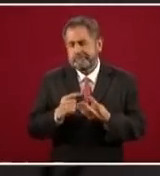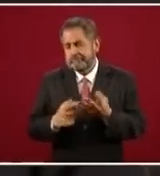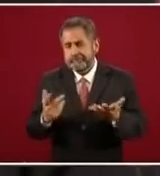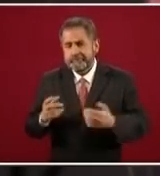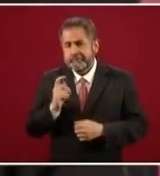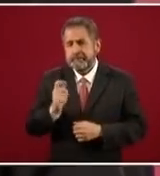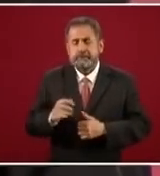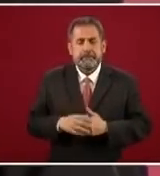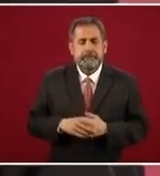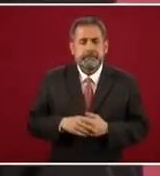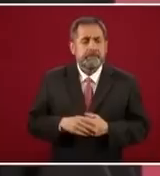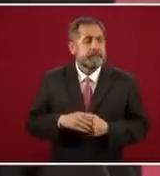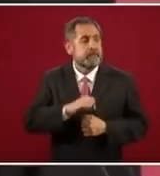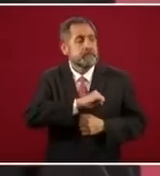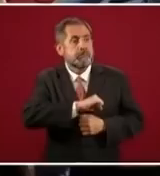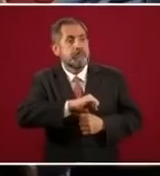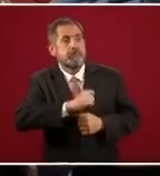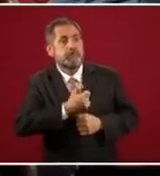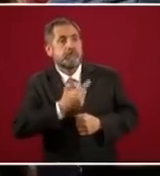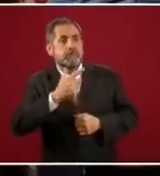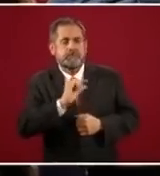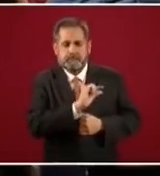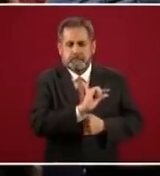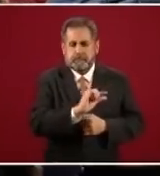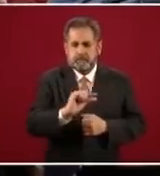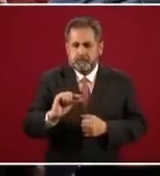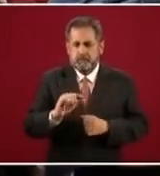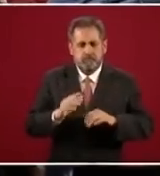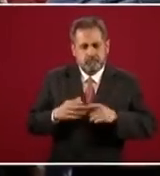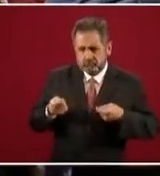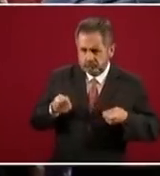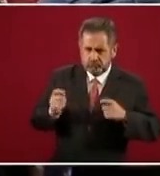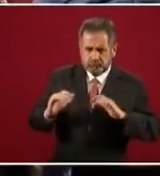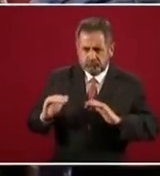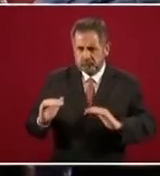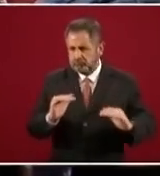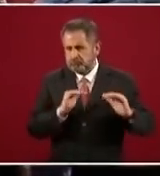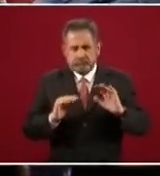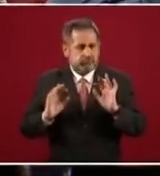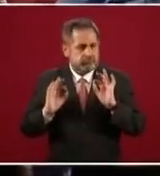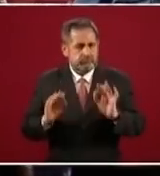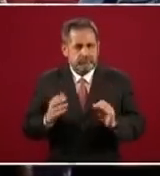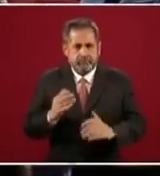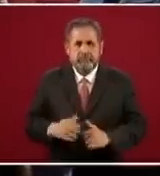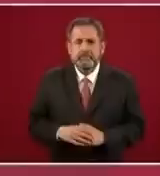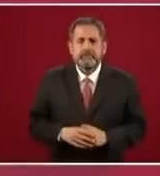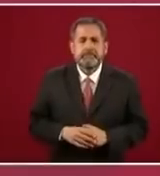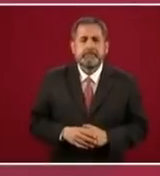poca inflación, control de inflación,